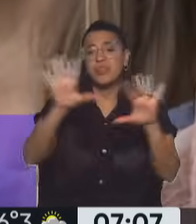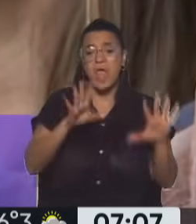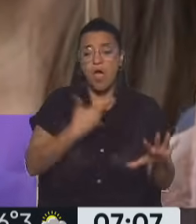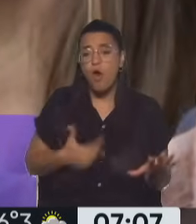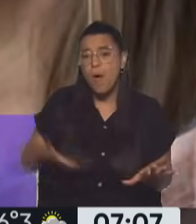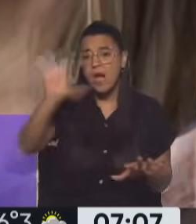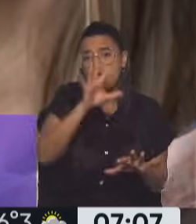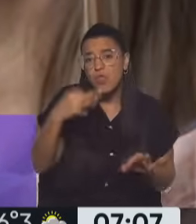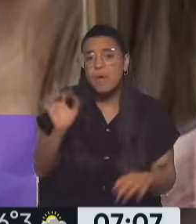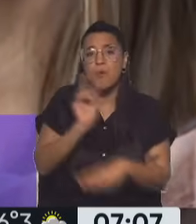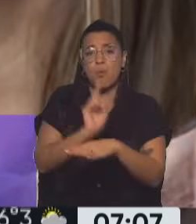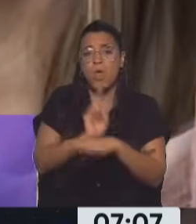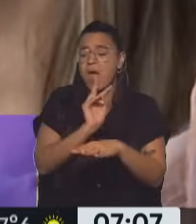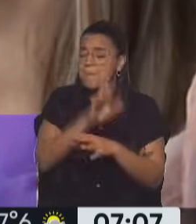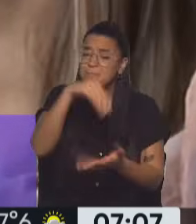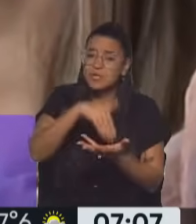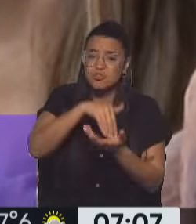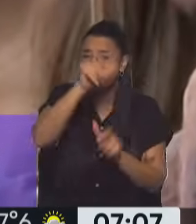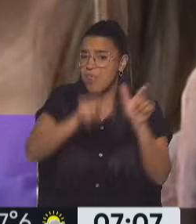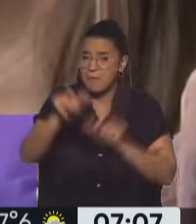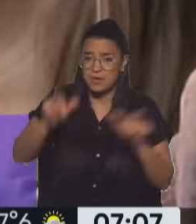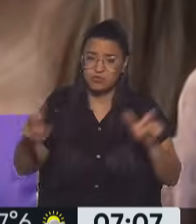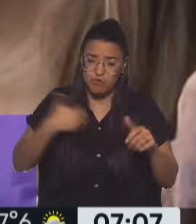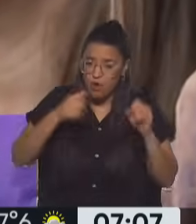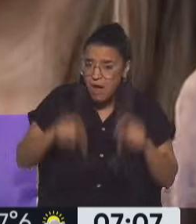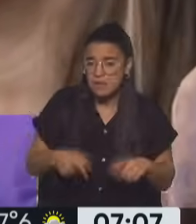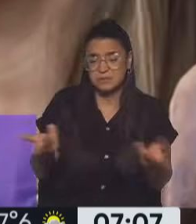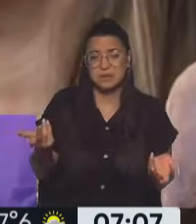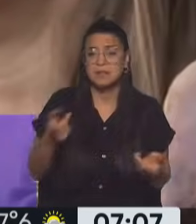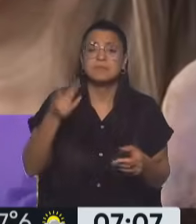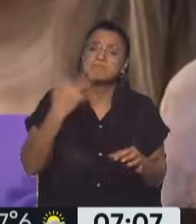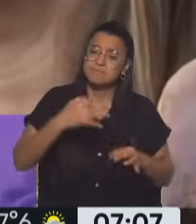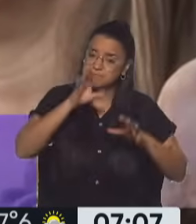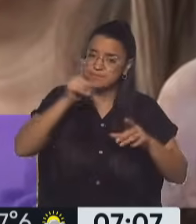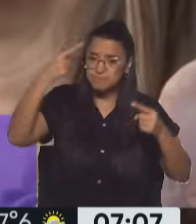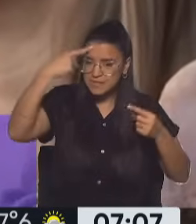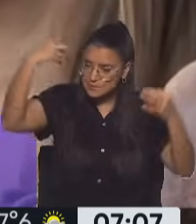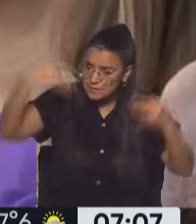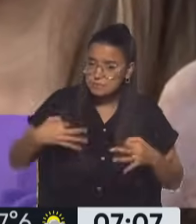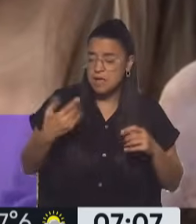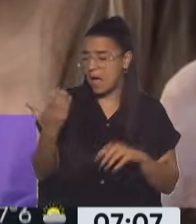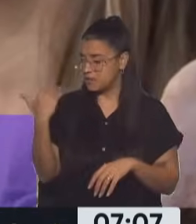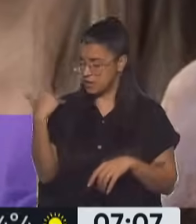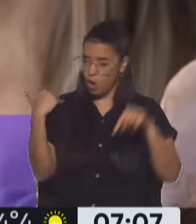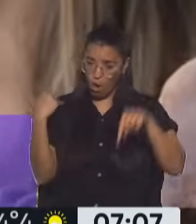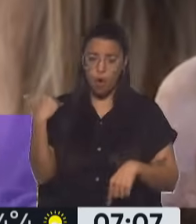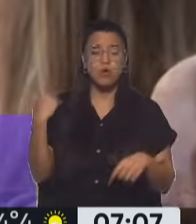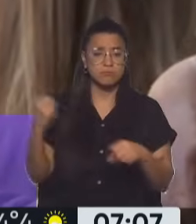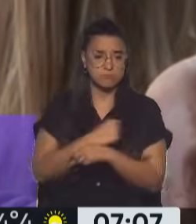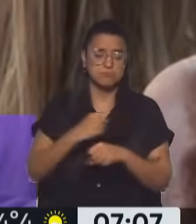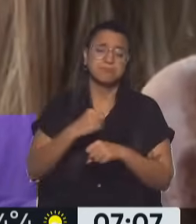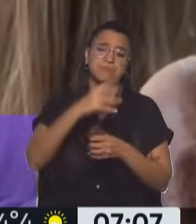que velar por cuidar a millones de argentinos dentro de un manto de sensatez que creo que se logró ayer y hoy se ratificó en este